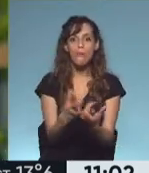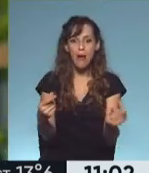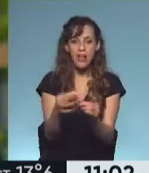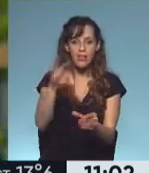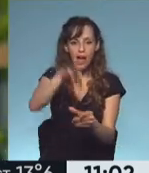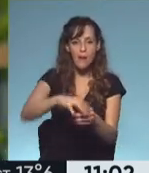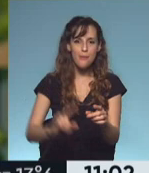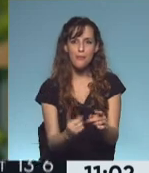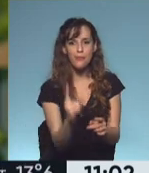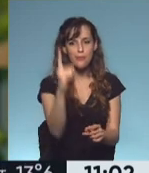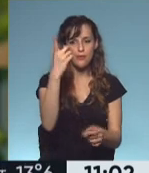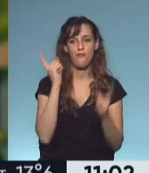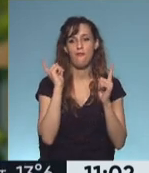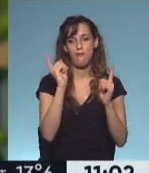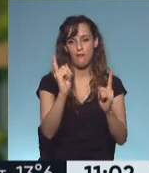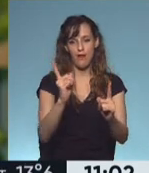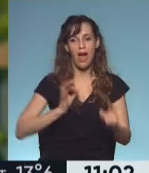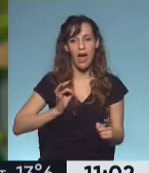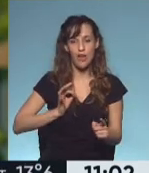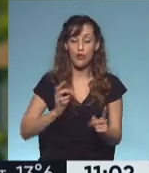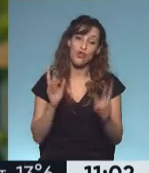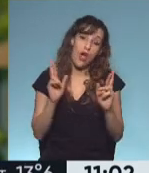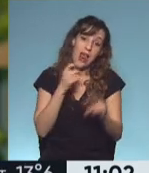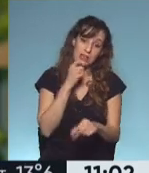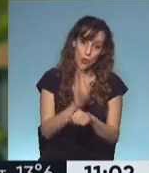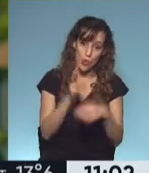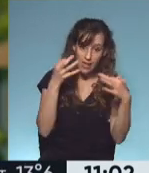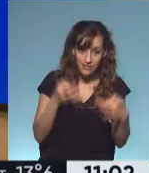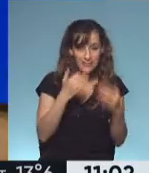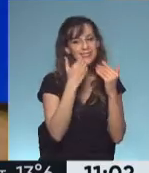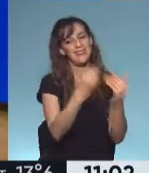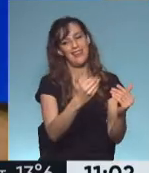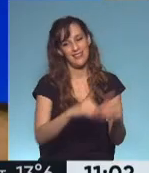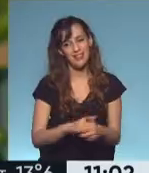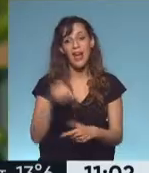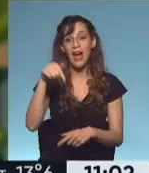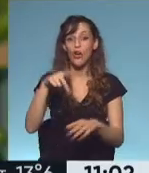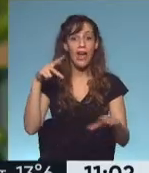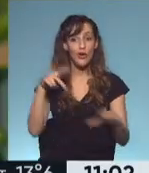años, esperemos, si es que le damos el cuidado que merece. Gracias, chicos. Gracias. Hacemos una pausa a la vuelta.